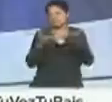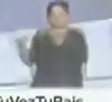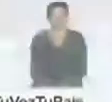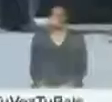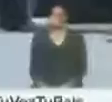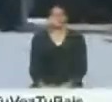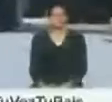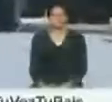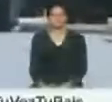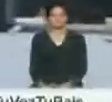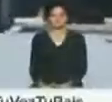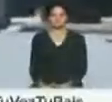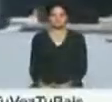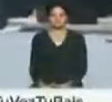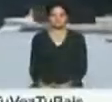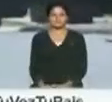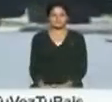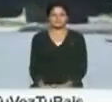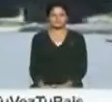frontera.